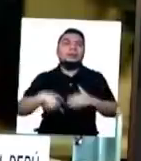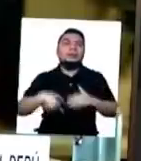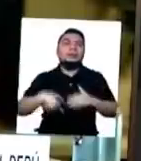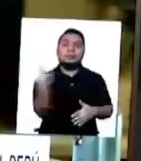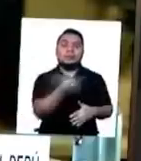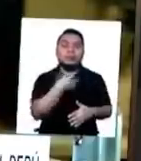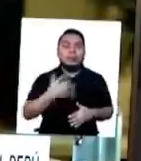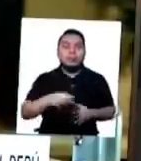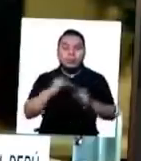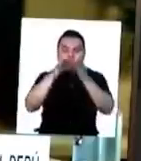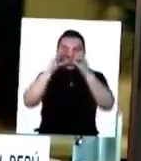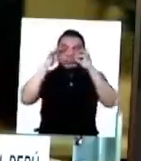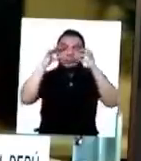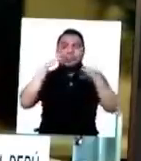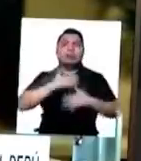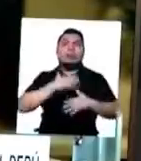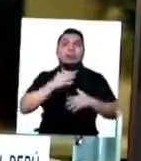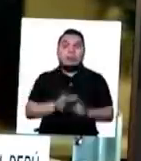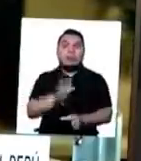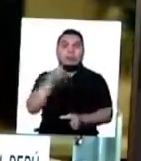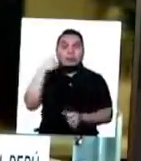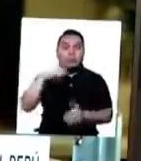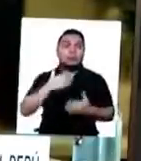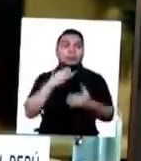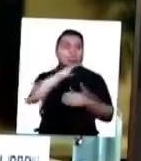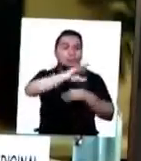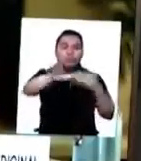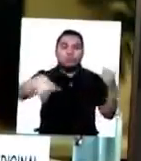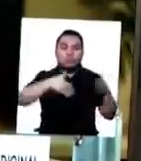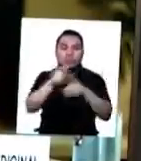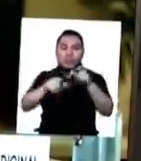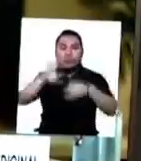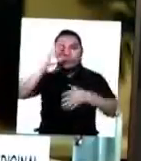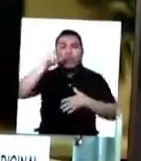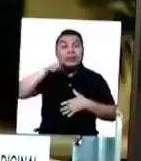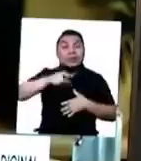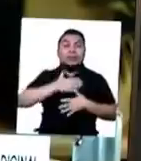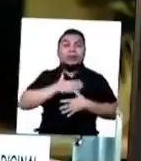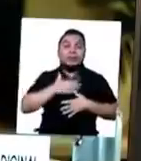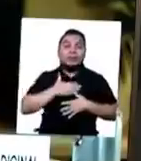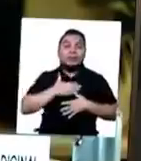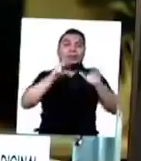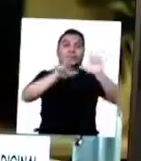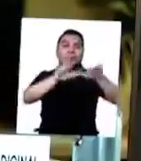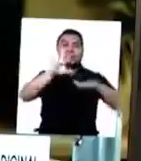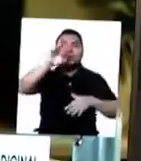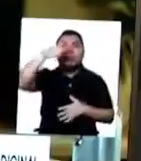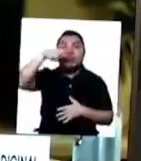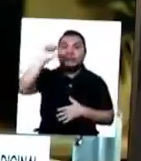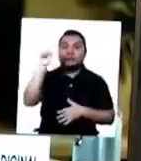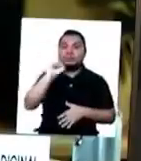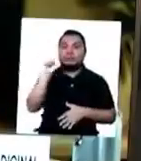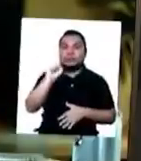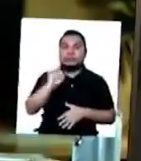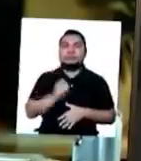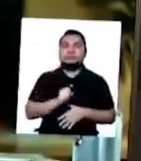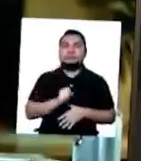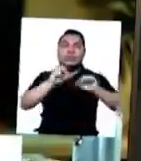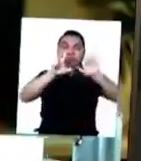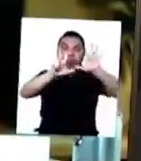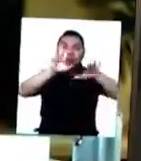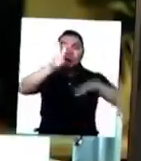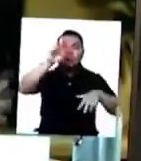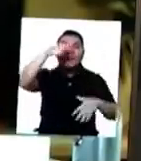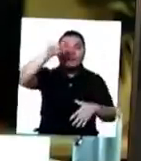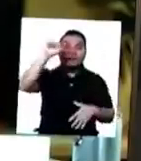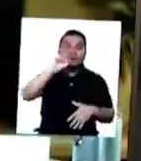Unidos, que le regala la Confiep, que le regala Antamina, la planta de oxígeno que regala además la gente de Cerro